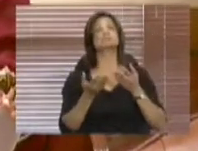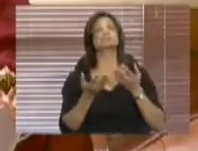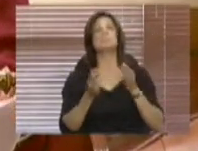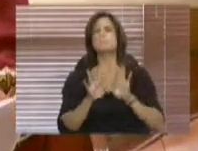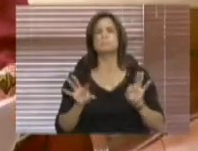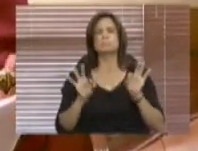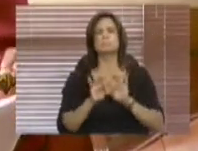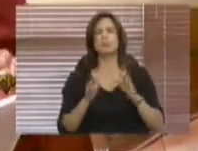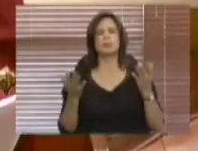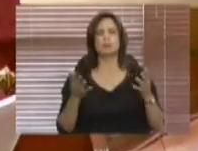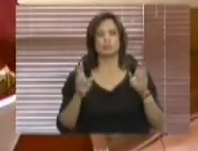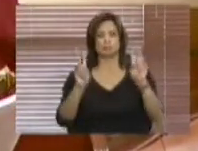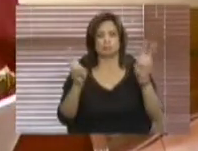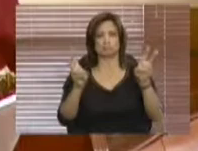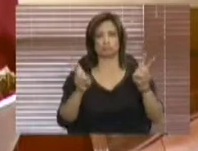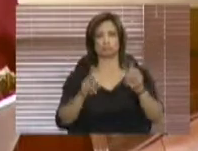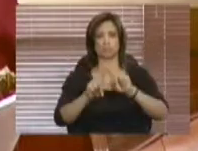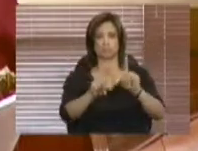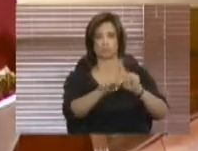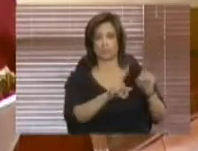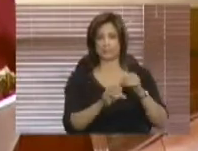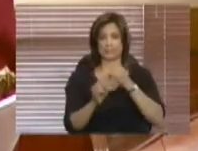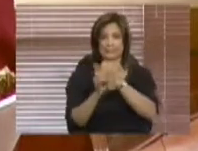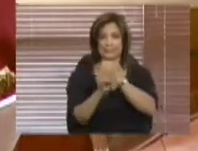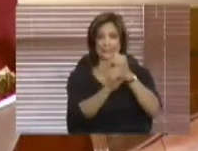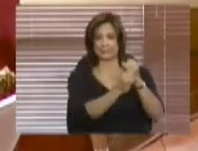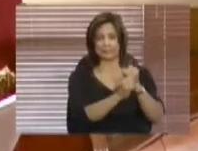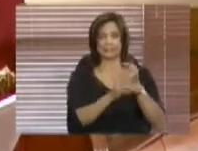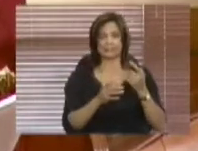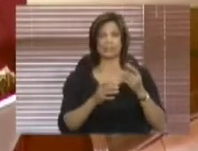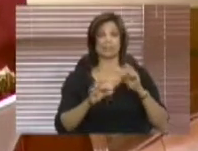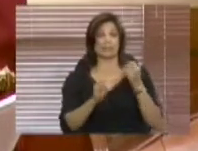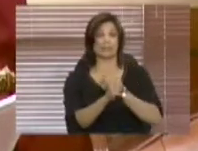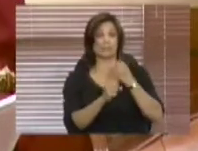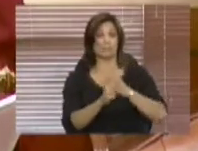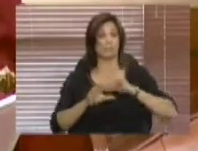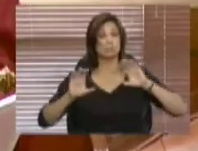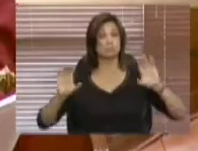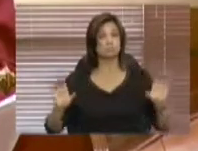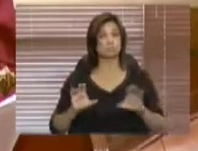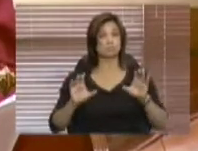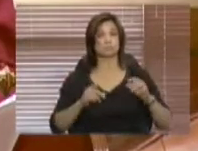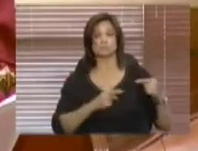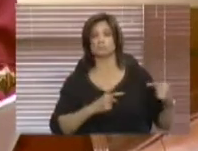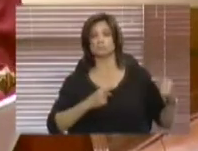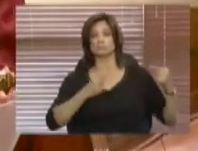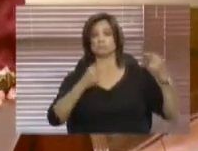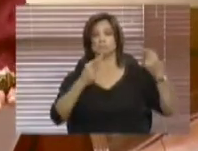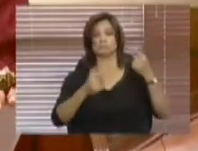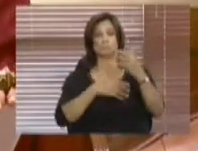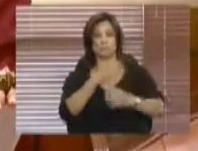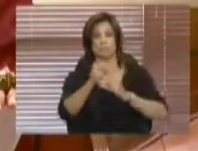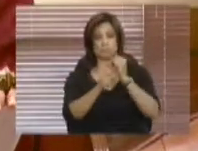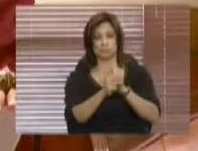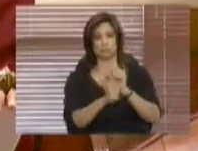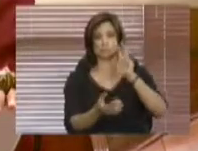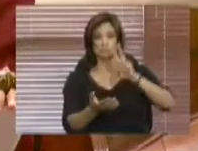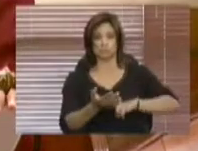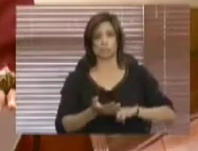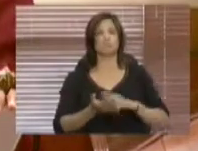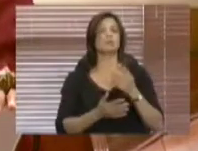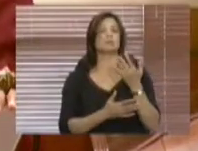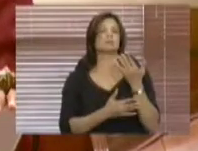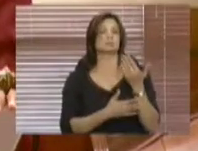fundamentalmente en el aspecto jurisdiccional, de la ingente labor realizada durante el pasado año